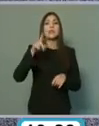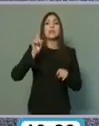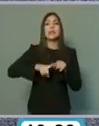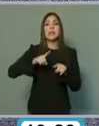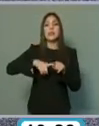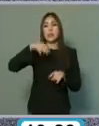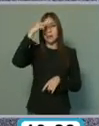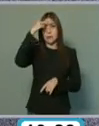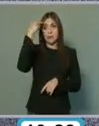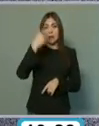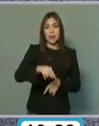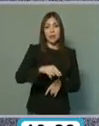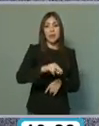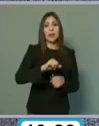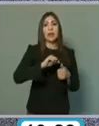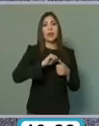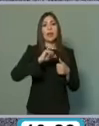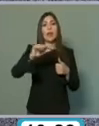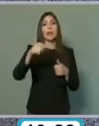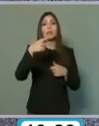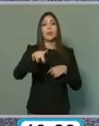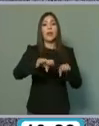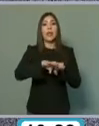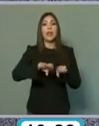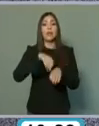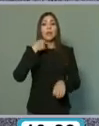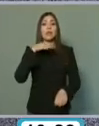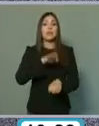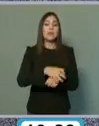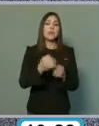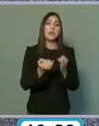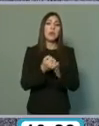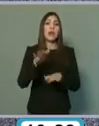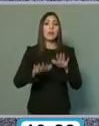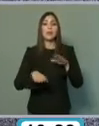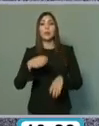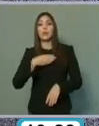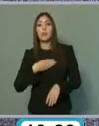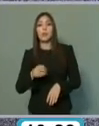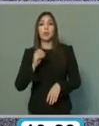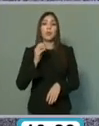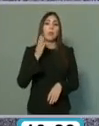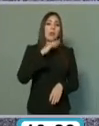México a gritar por su equipo, también eso va a favorecer. O sea que